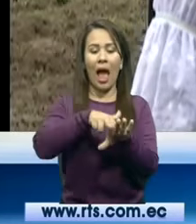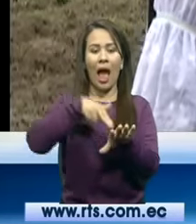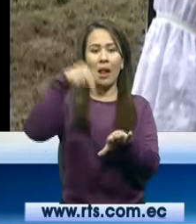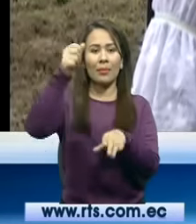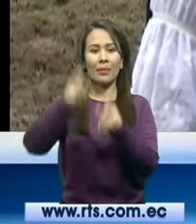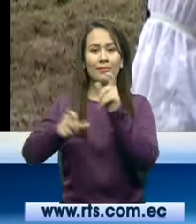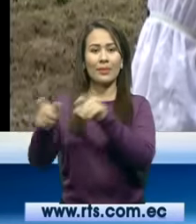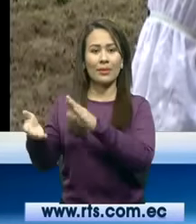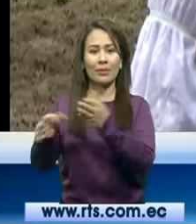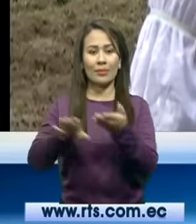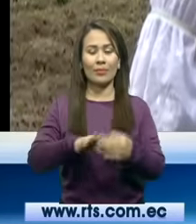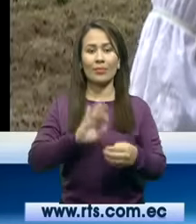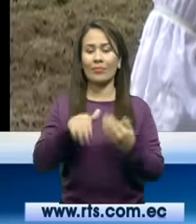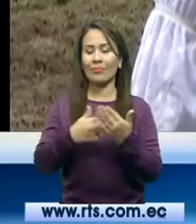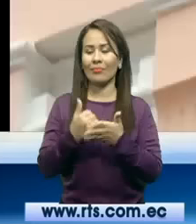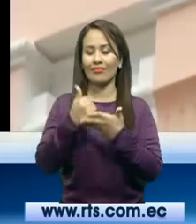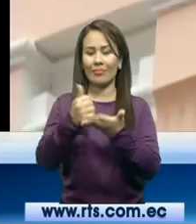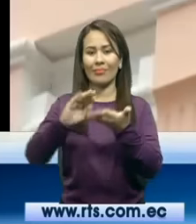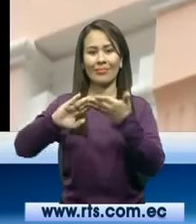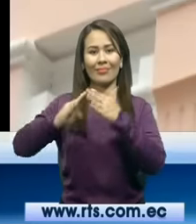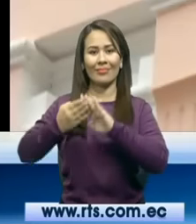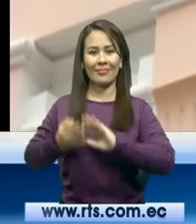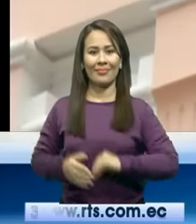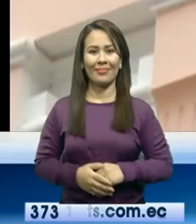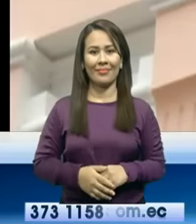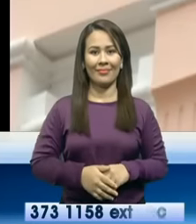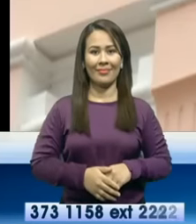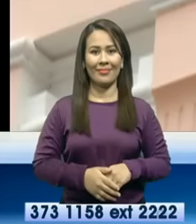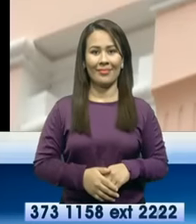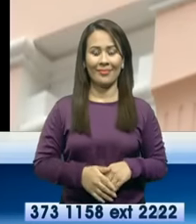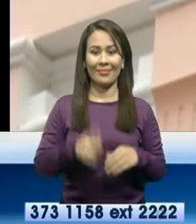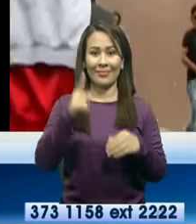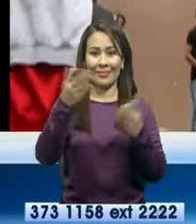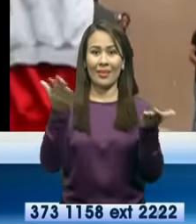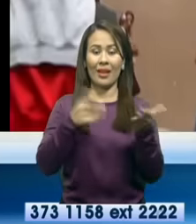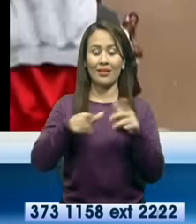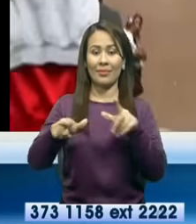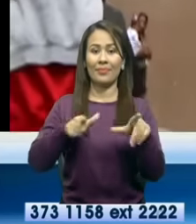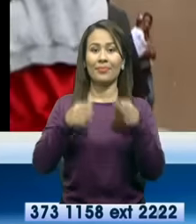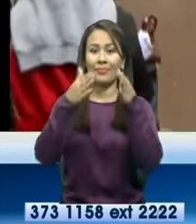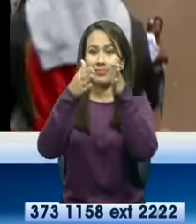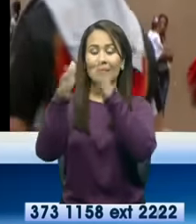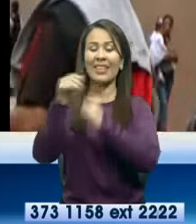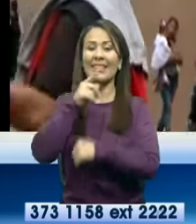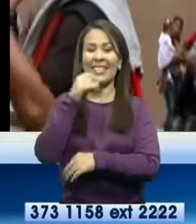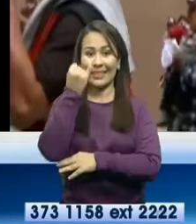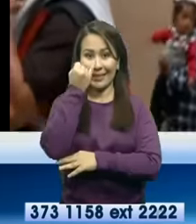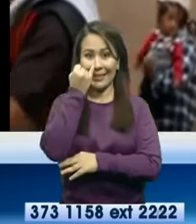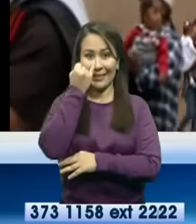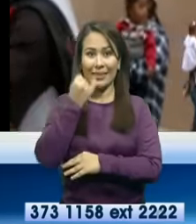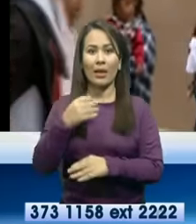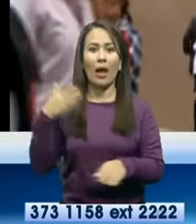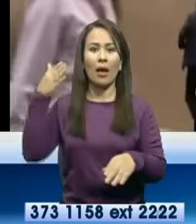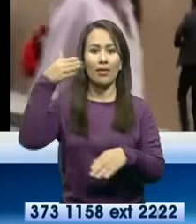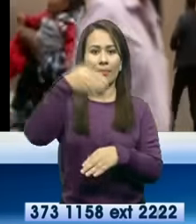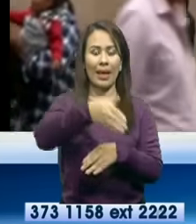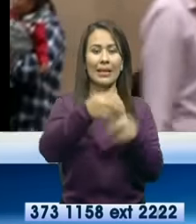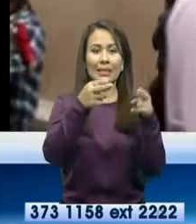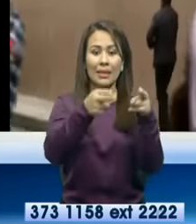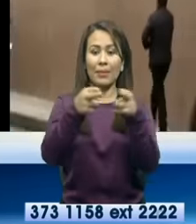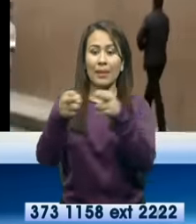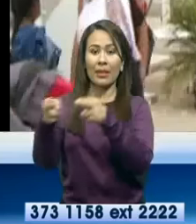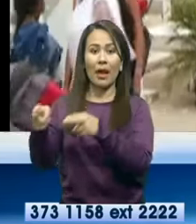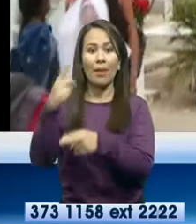esta ceremonia y en toda la comunidad. El Huaytacaray es un ritual en el que las comunidades indígenas van al cementerio para visitar a